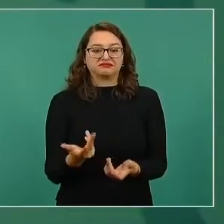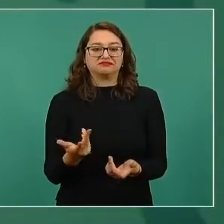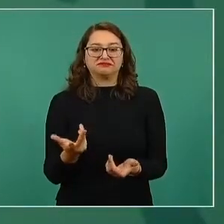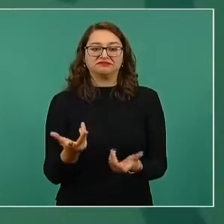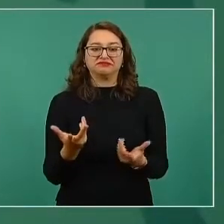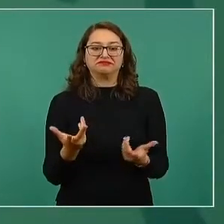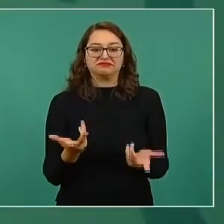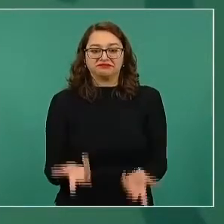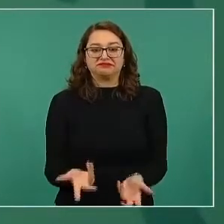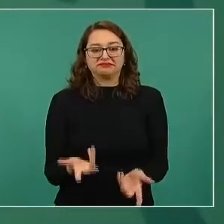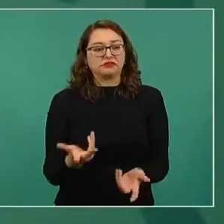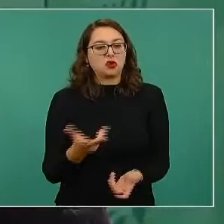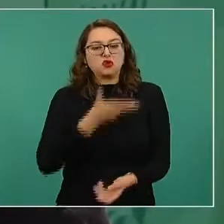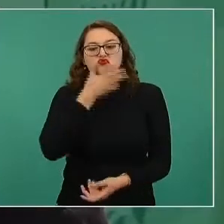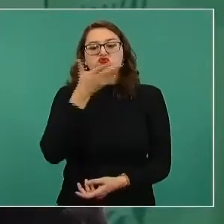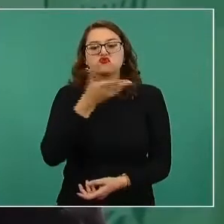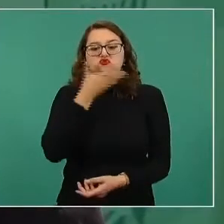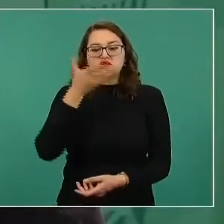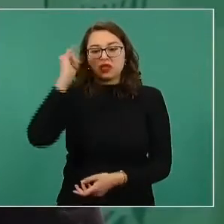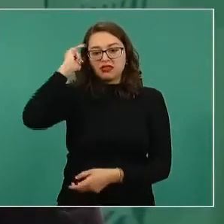de reprimir indígenas